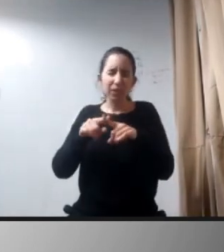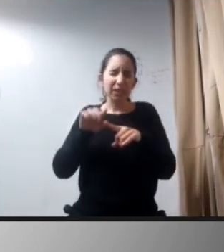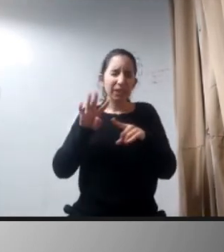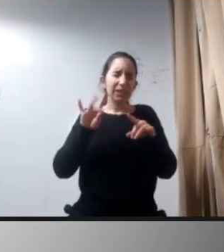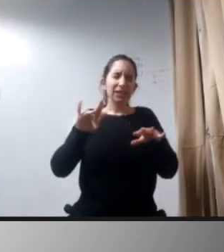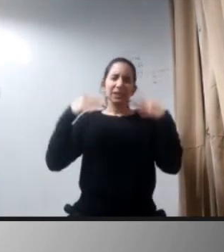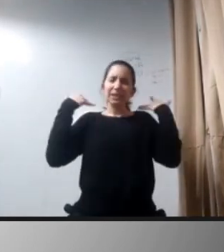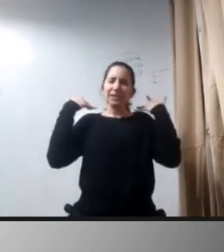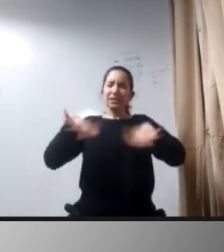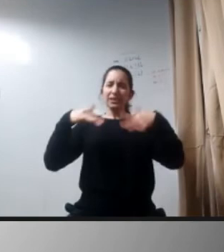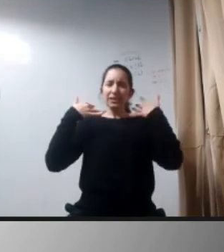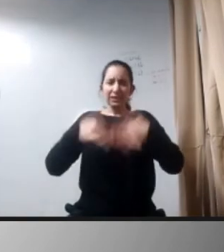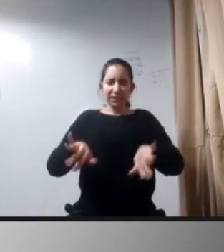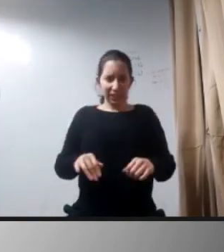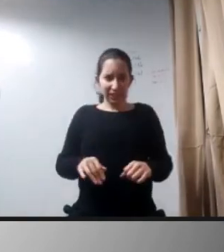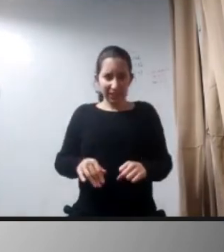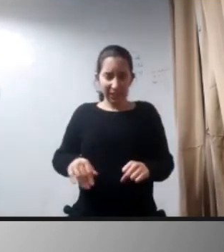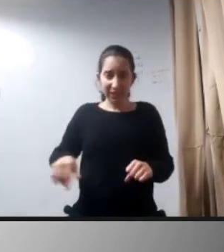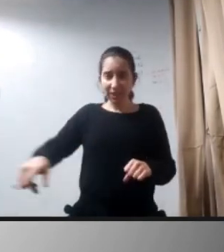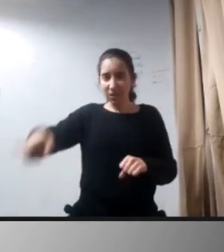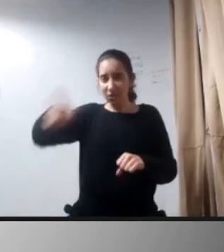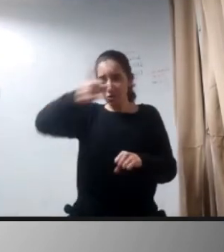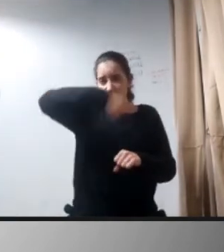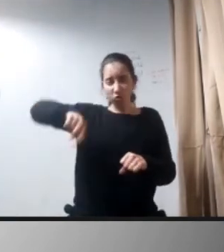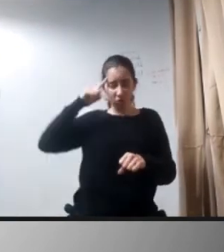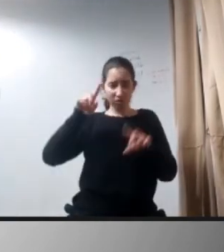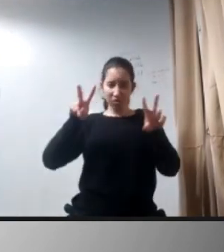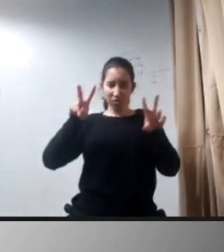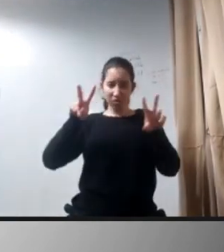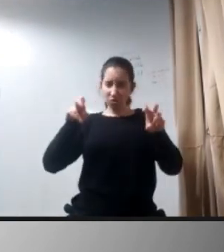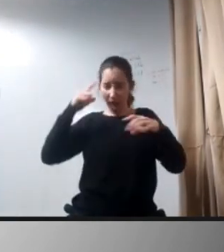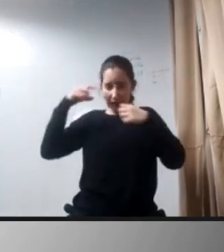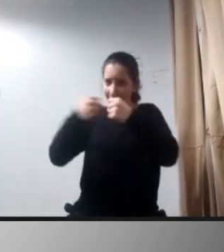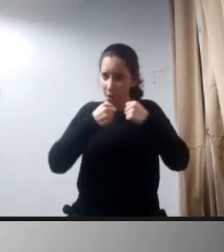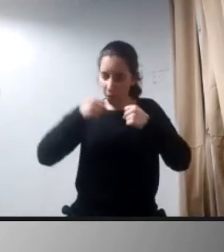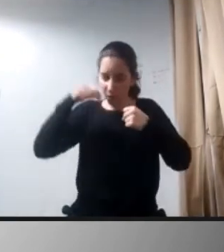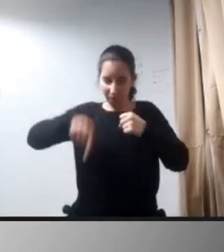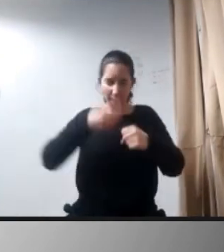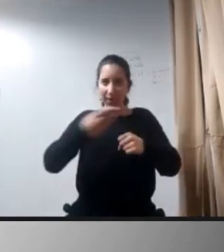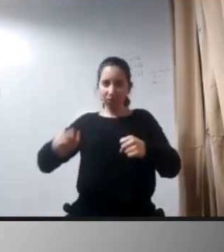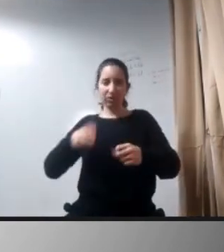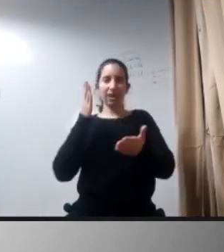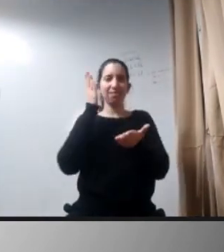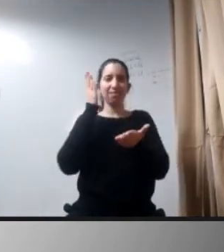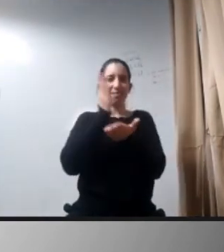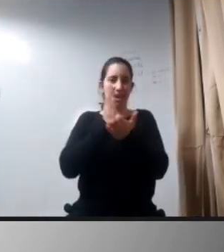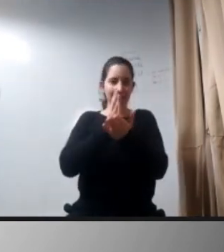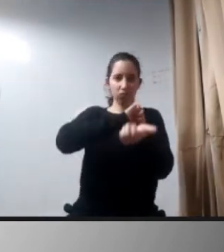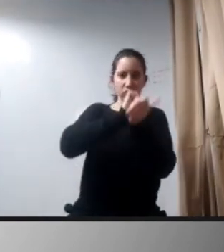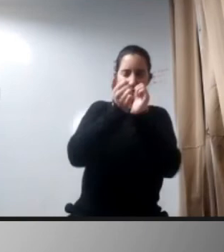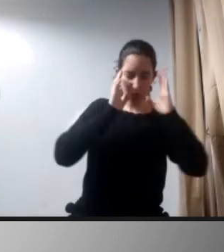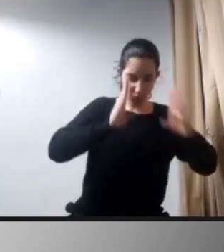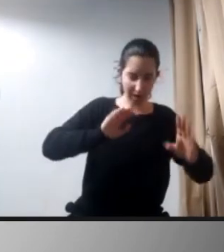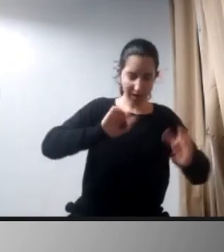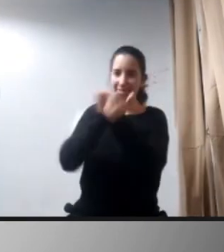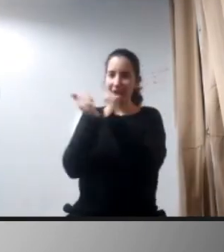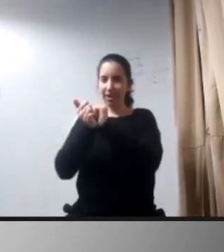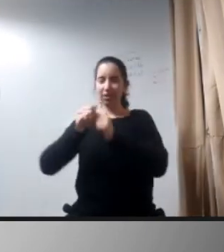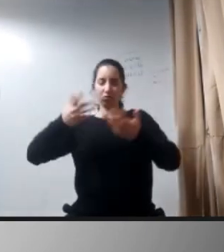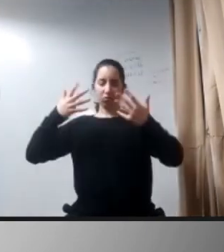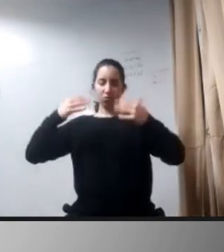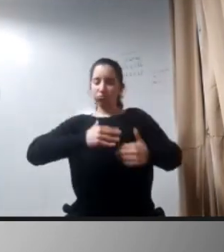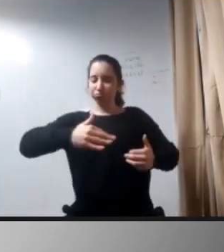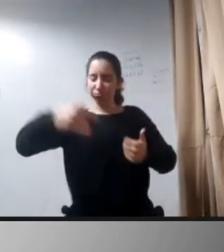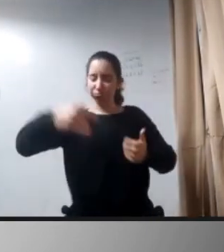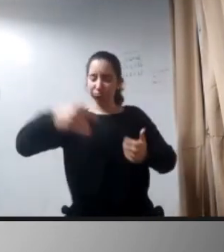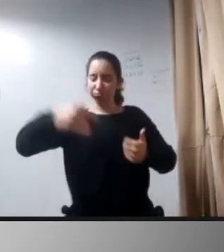derechos sexuales y los derechos reproductivos, no necesariamente hay acuerdos y acuerdos programáticos. Es decir, hay